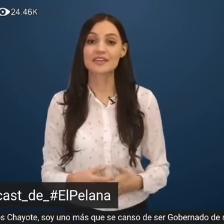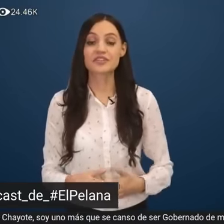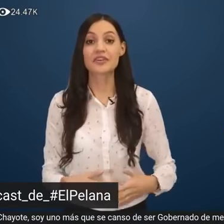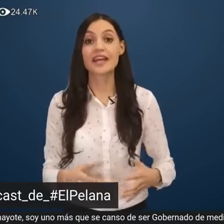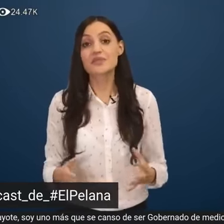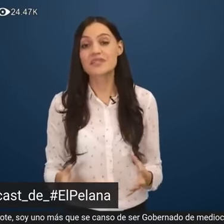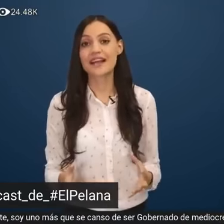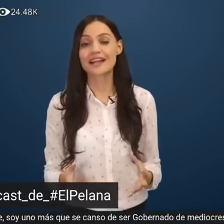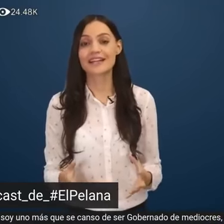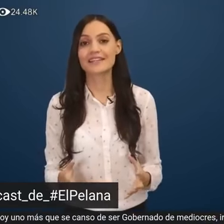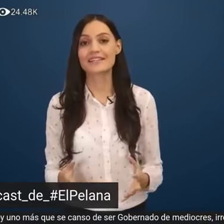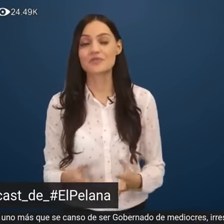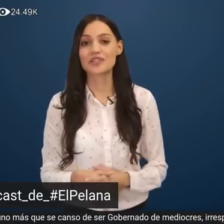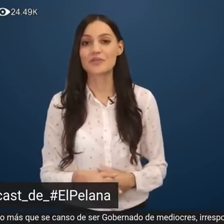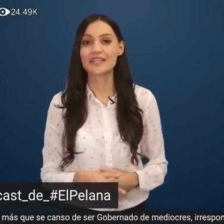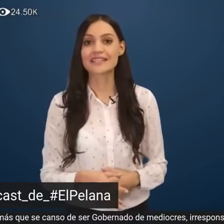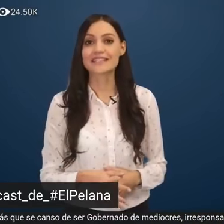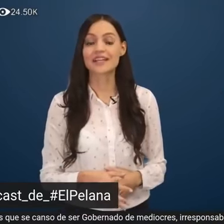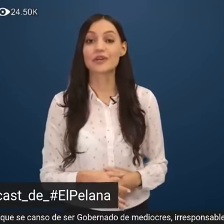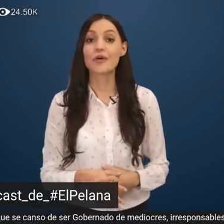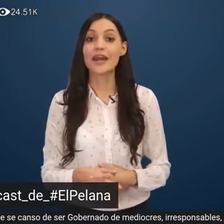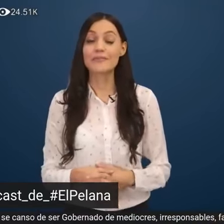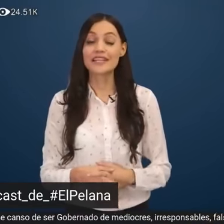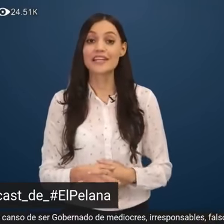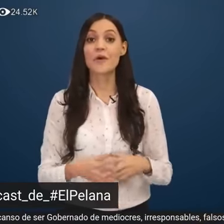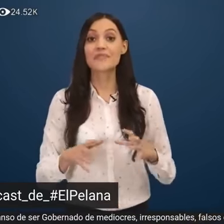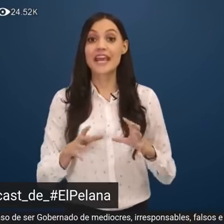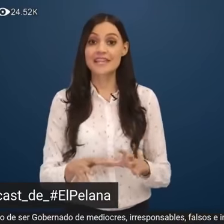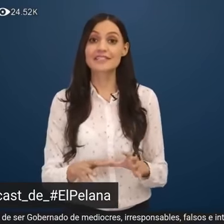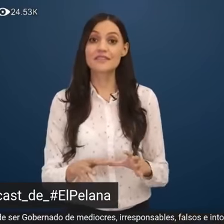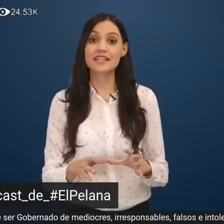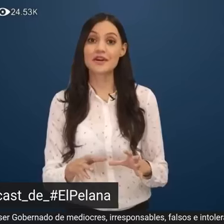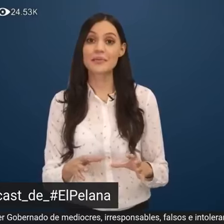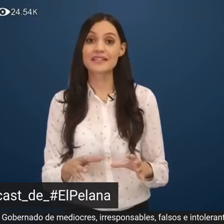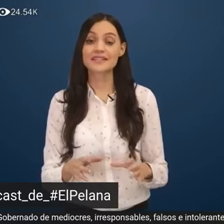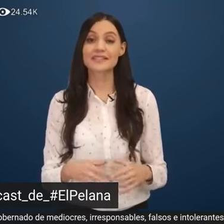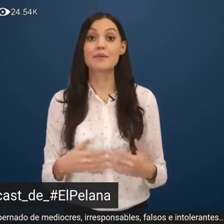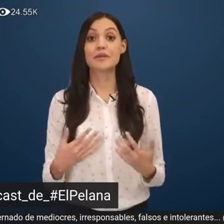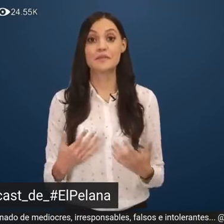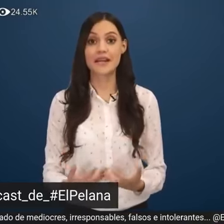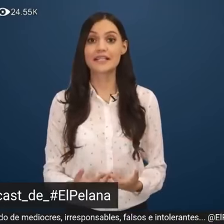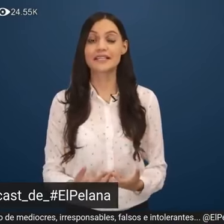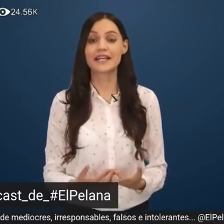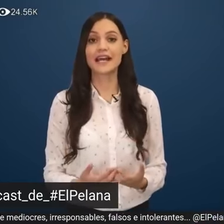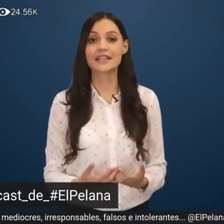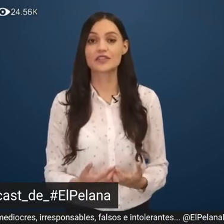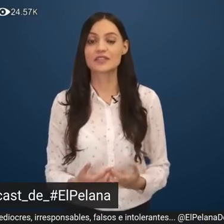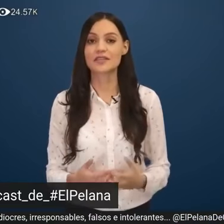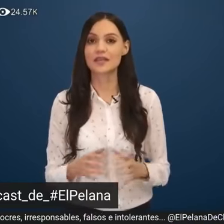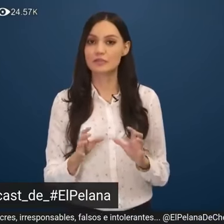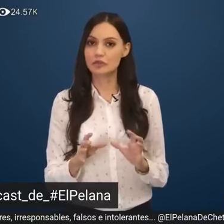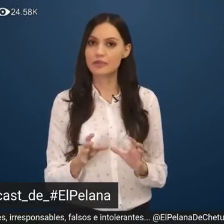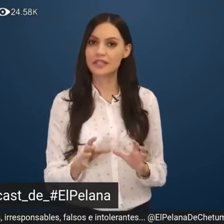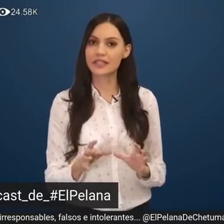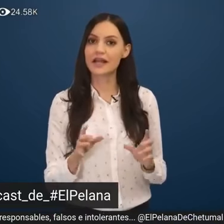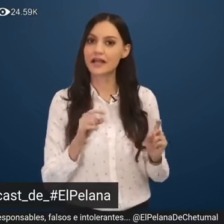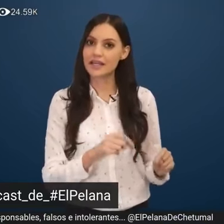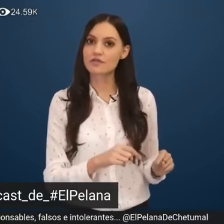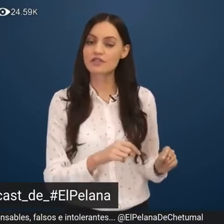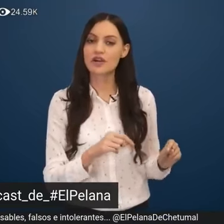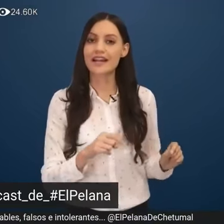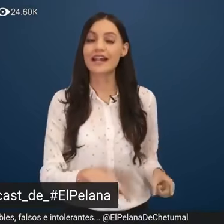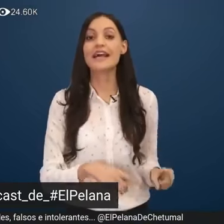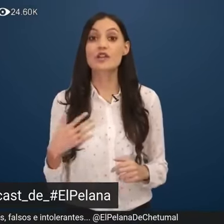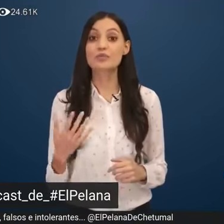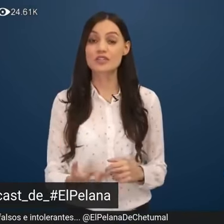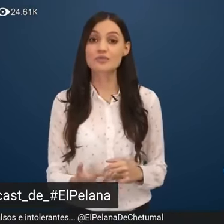una investigación especial que realizamos en Mientras Tanto en México. Este video apenas es la primera entrega, entonces quédate muy pendiente aquí